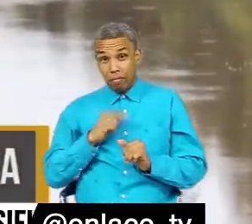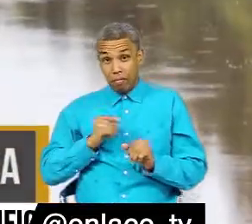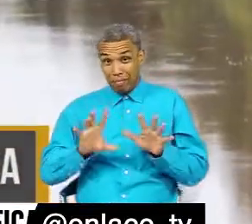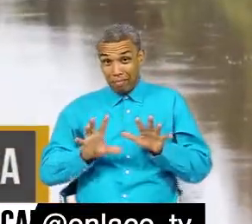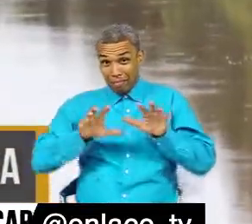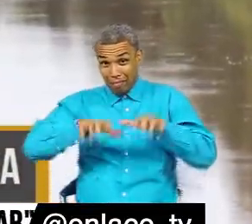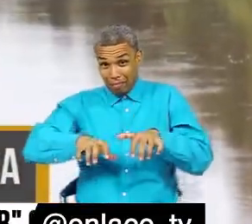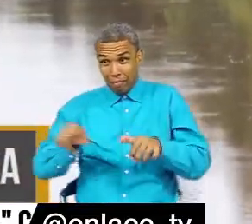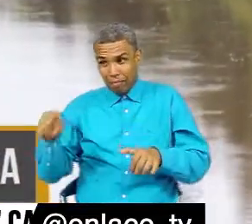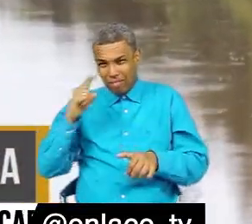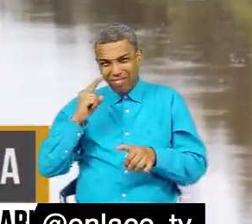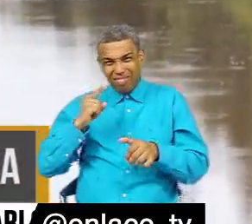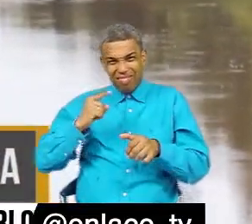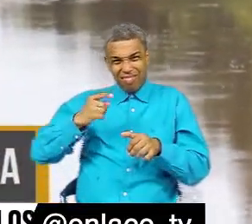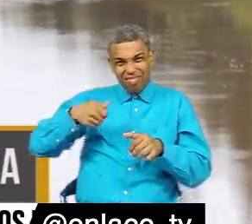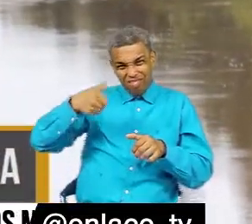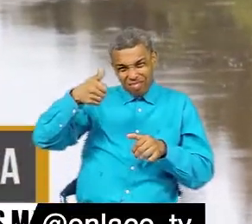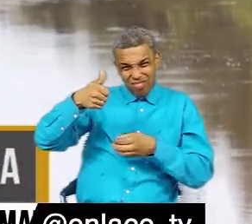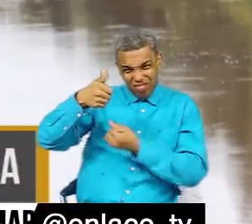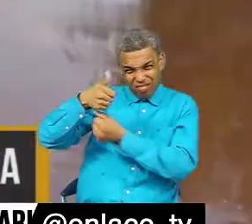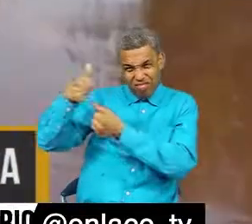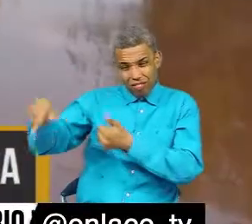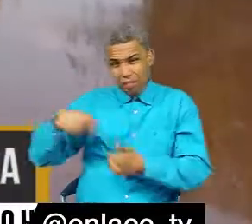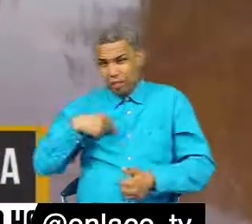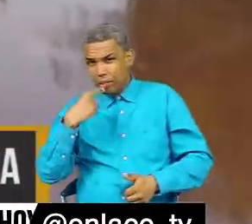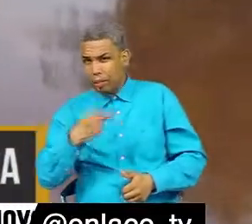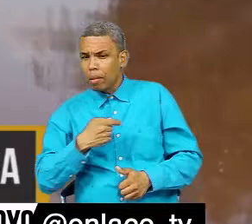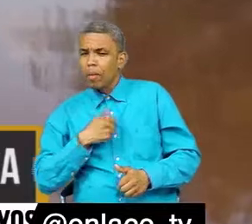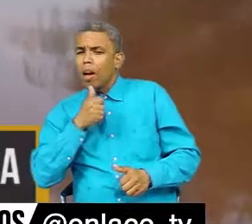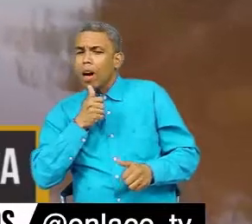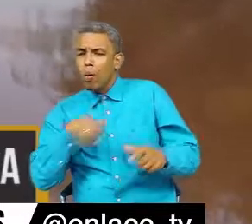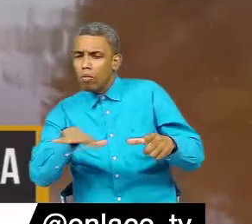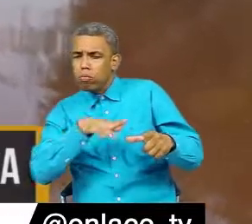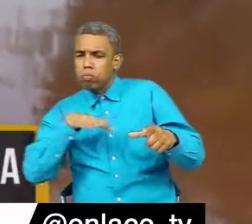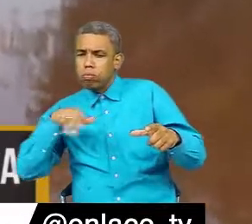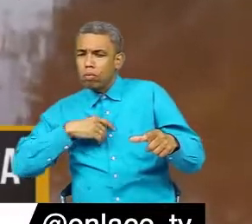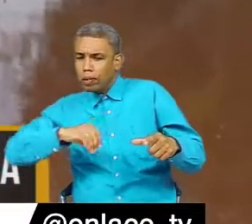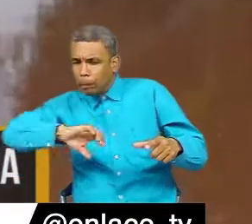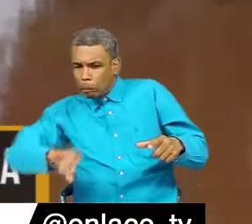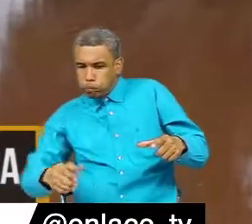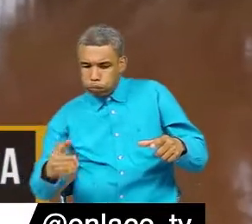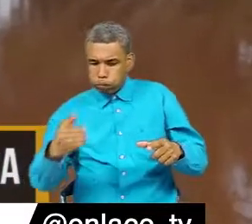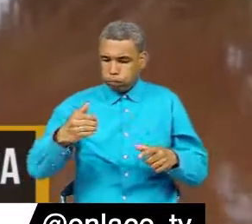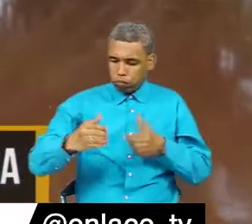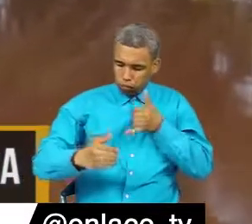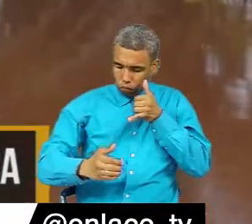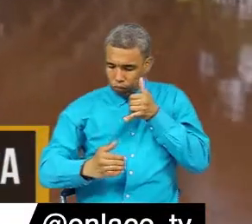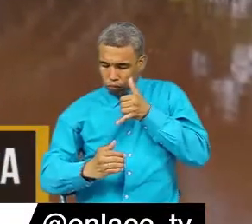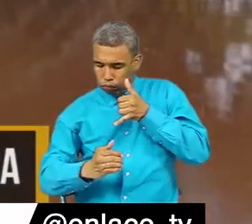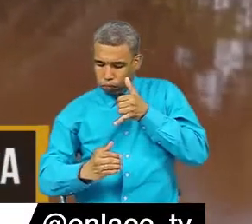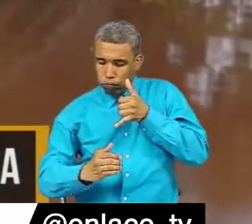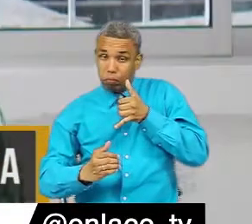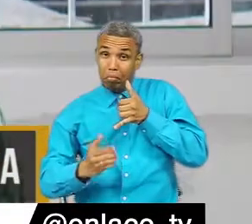que se realizarán monitoreos constantes a las corrientes de agua para mitigar este flagelo. Buscar una